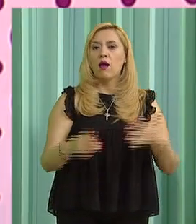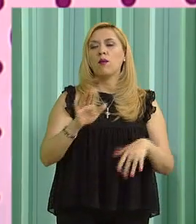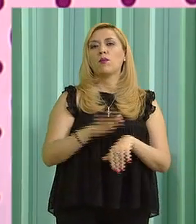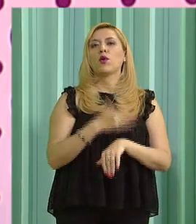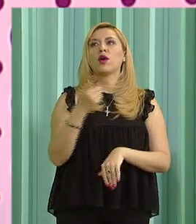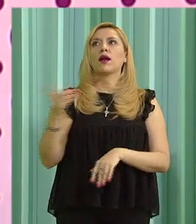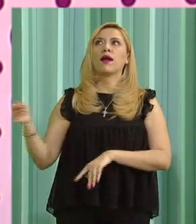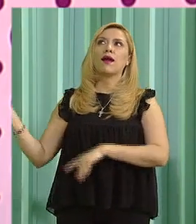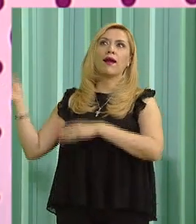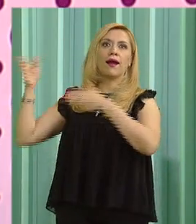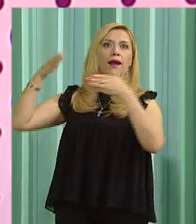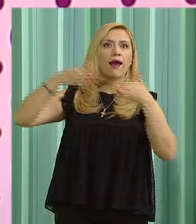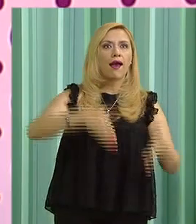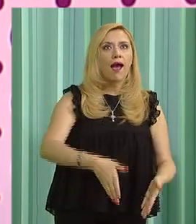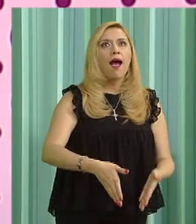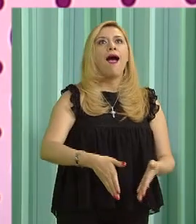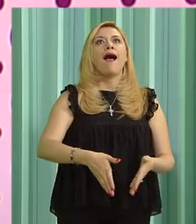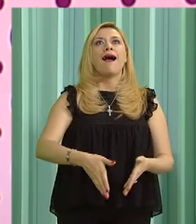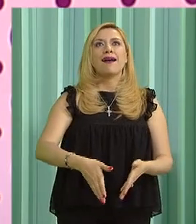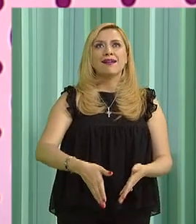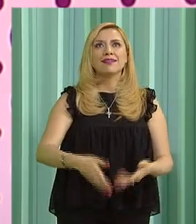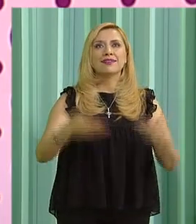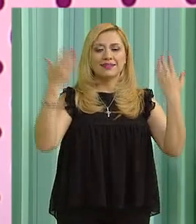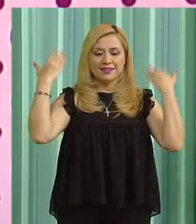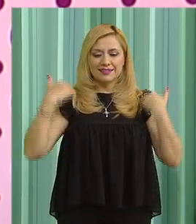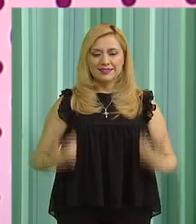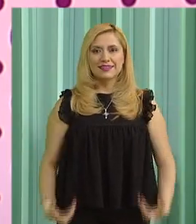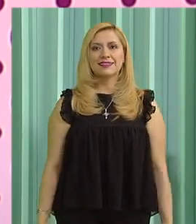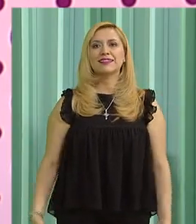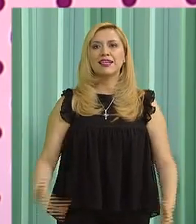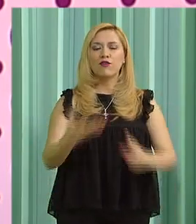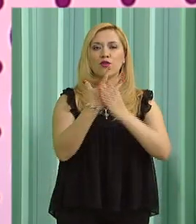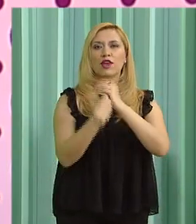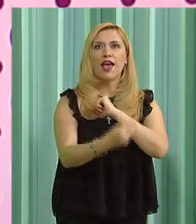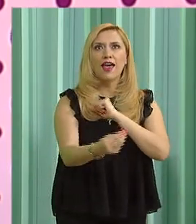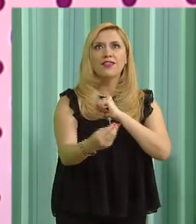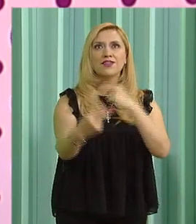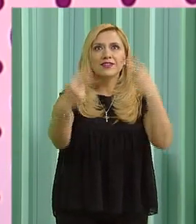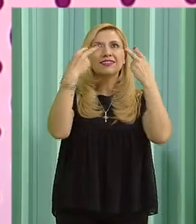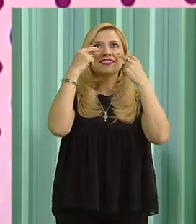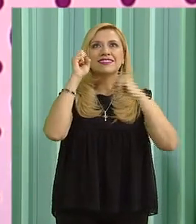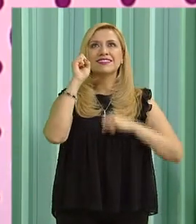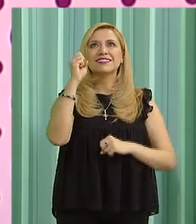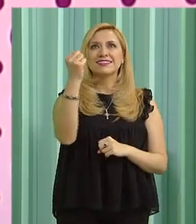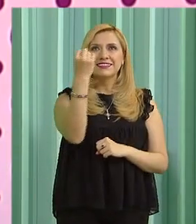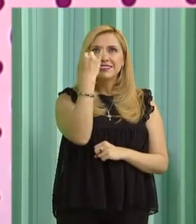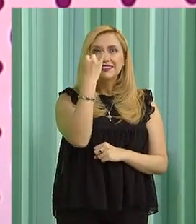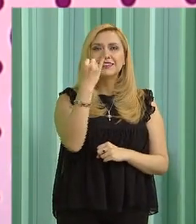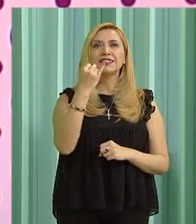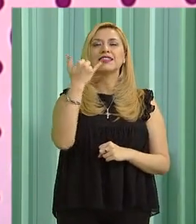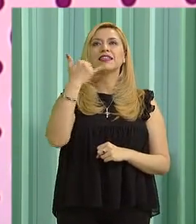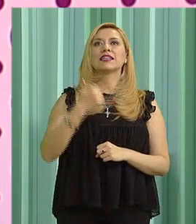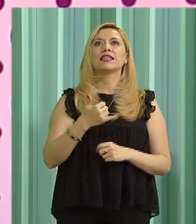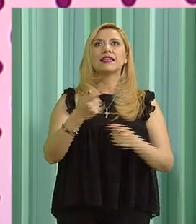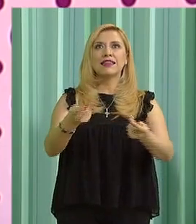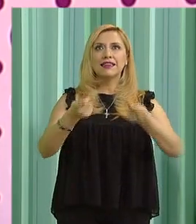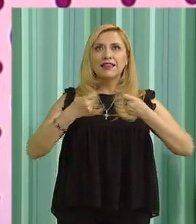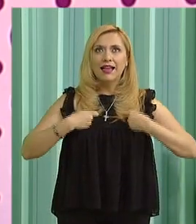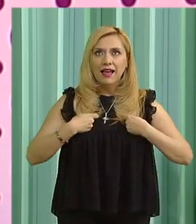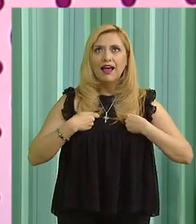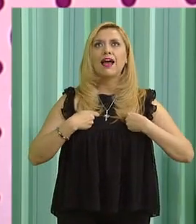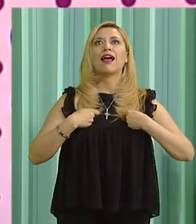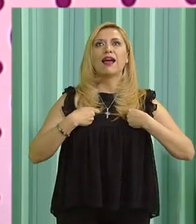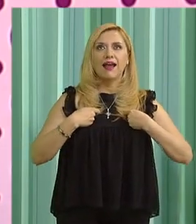les va a reconocer primero como solicitantes de la condición de refugiado y si ellos son refugiados se les va a otorgar el